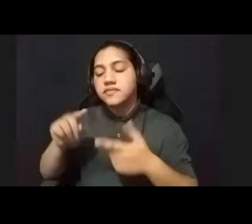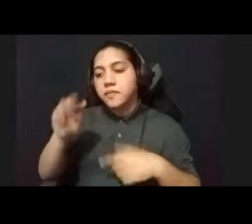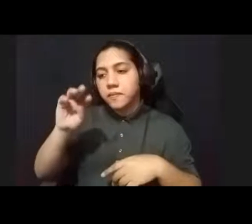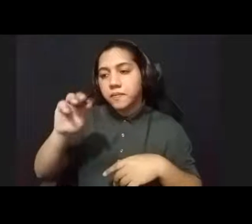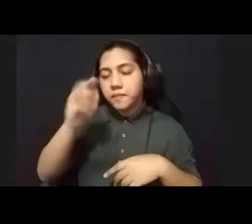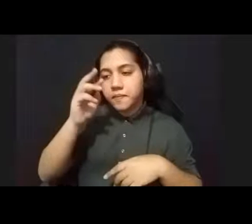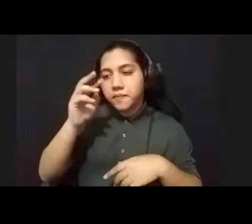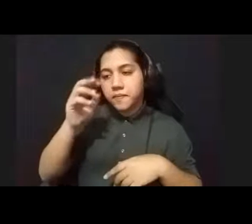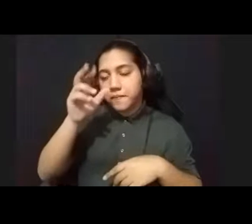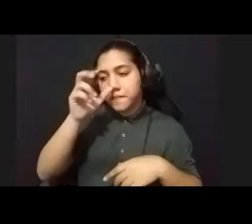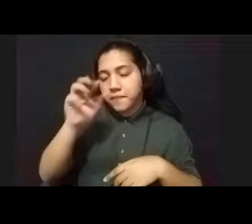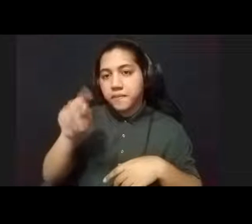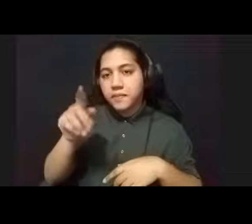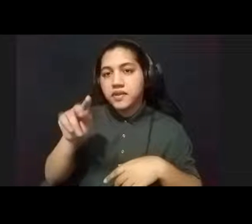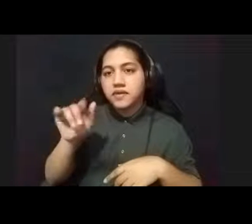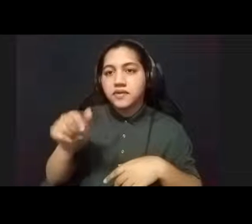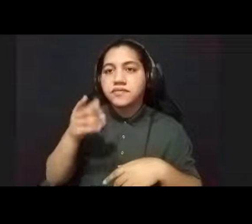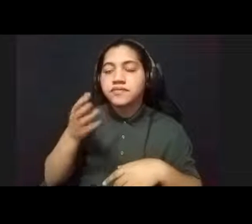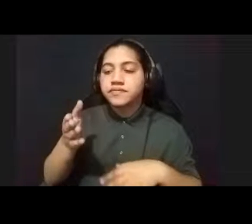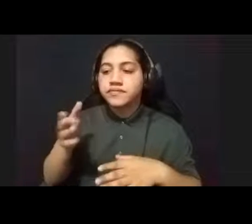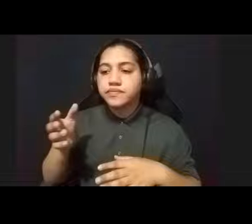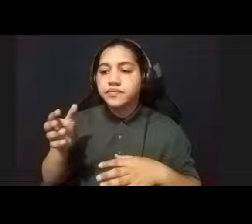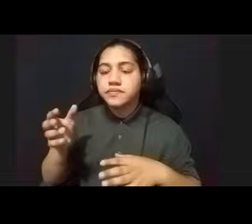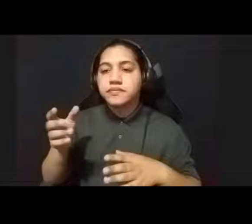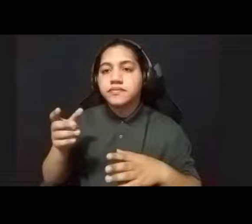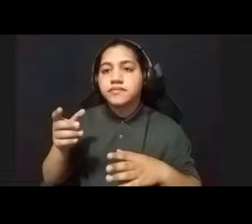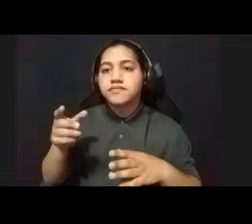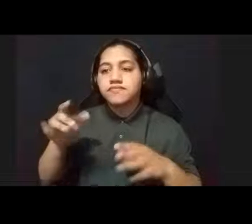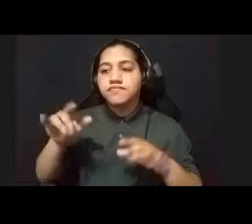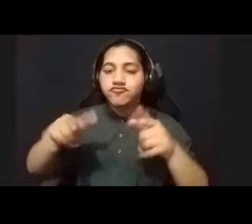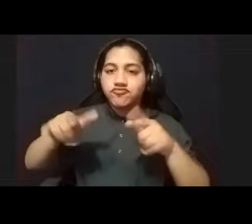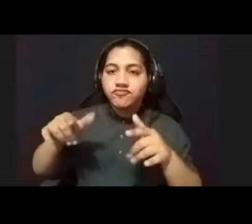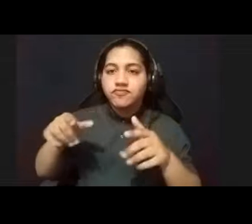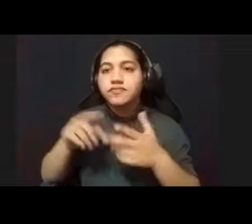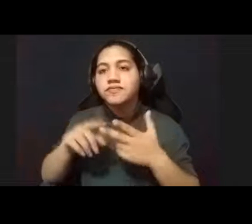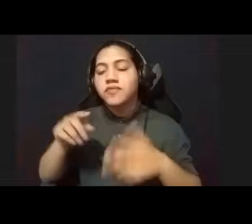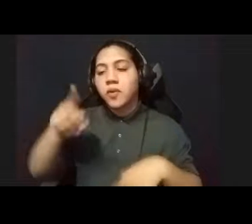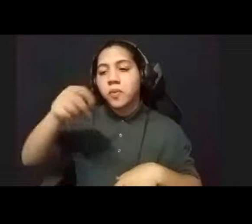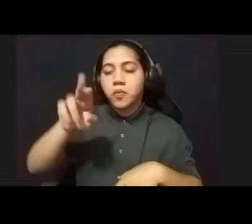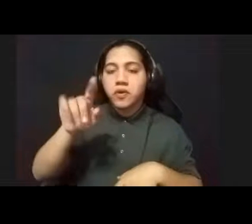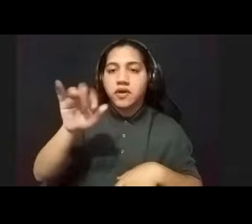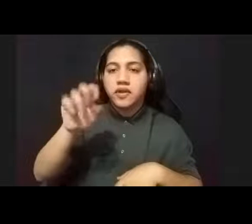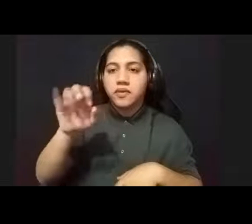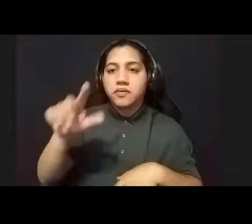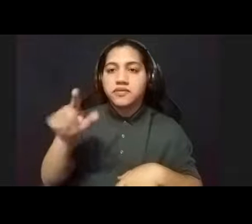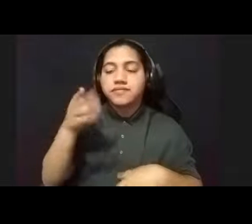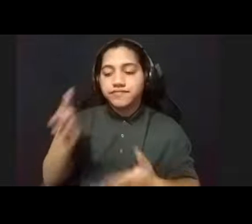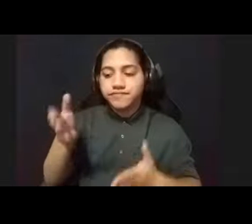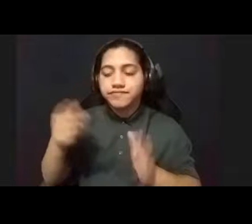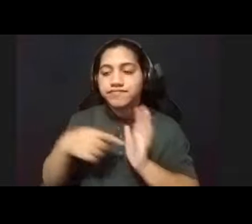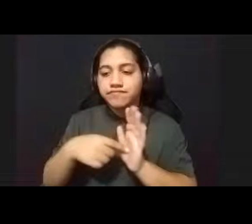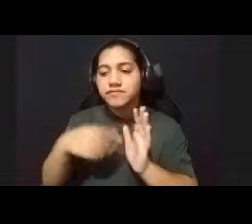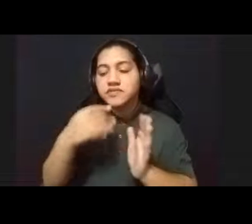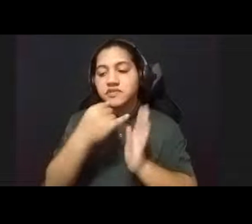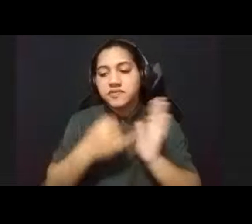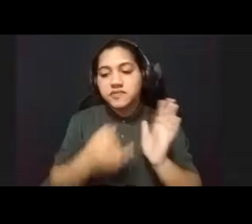escritora, bibliotecaria, narradora oral y titiritera Pura Belpré, e ilustrado magistralmente por Carlos